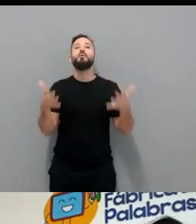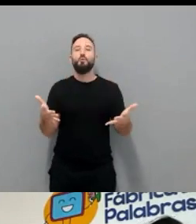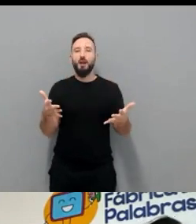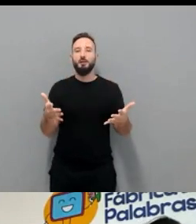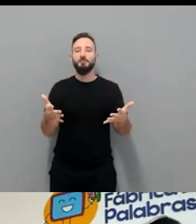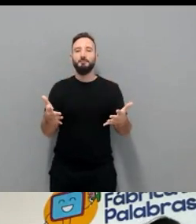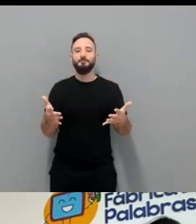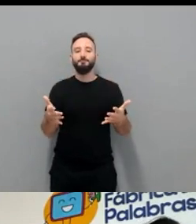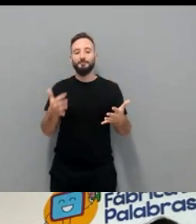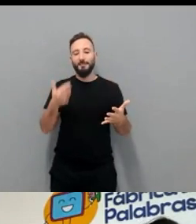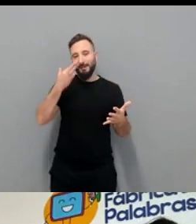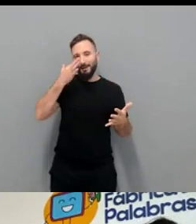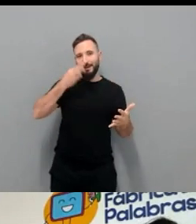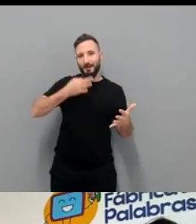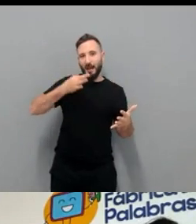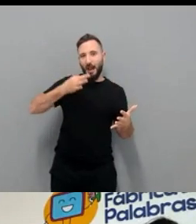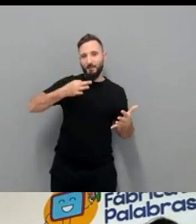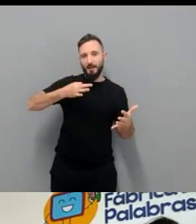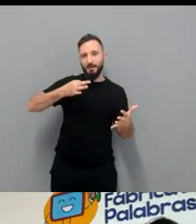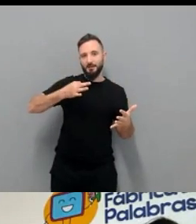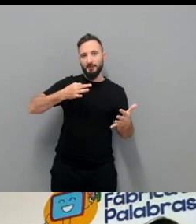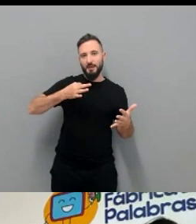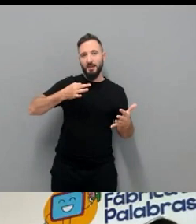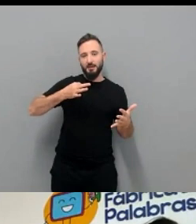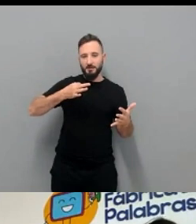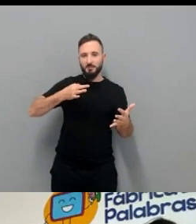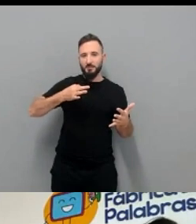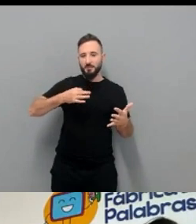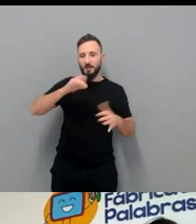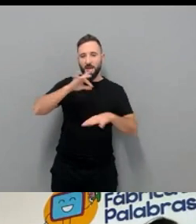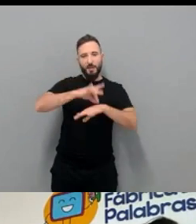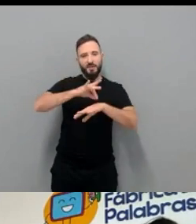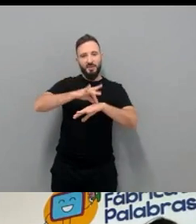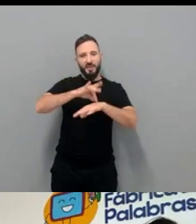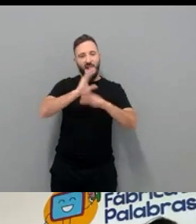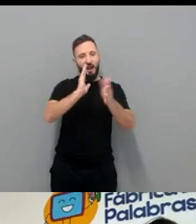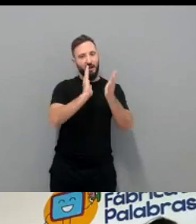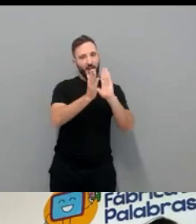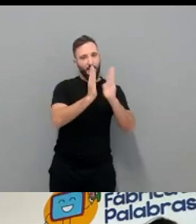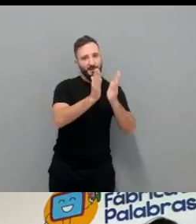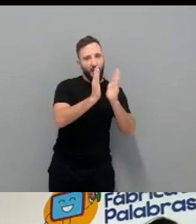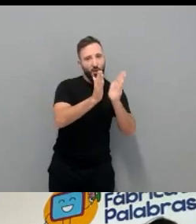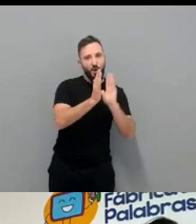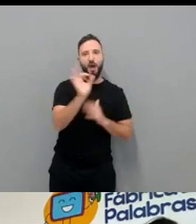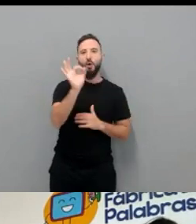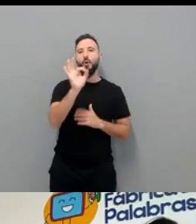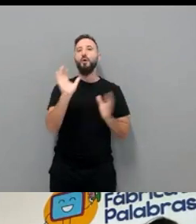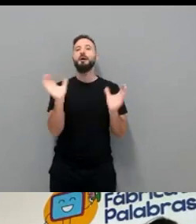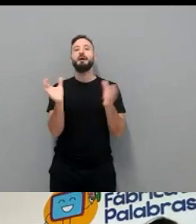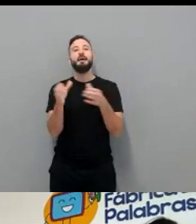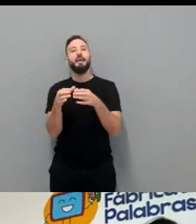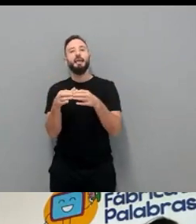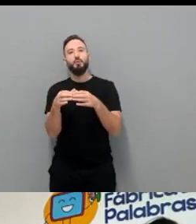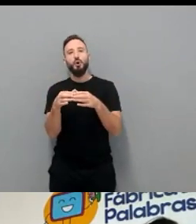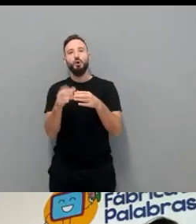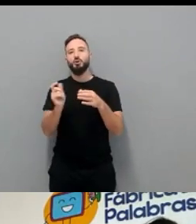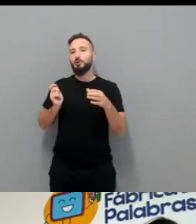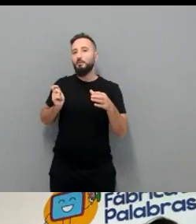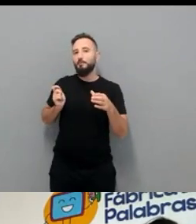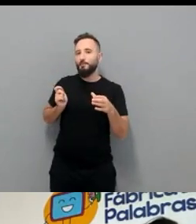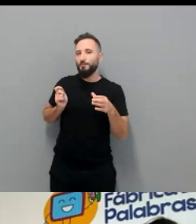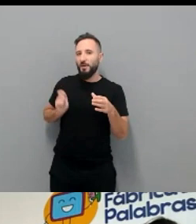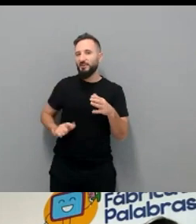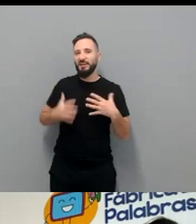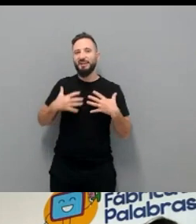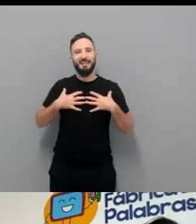desde donde se le atribuye la prescripción, ya sea medicina rehabilitadora o los equipos profesionales